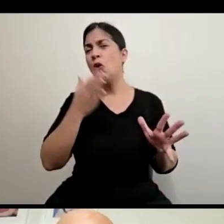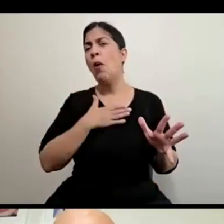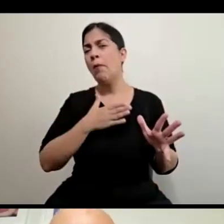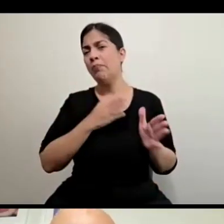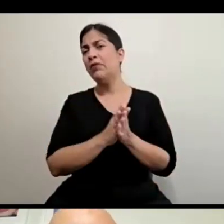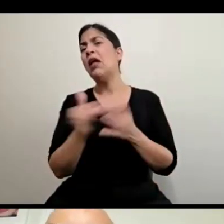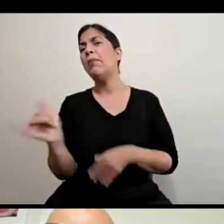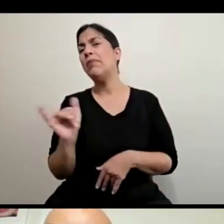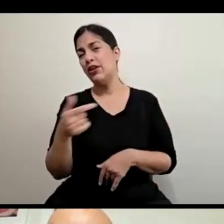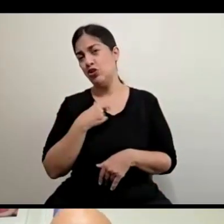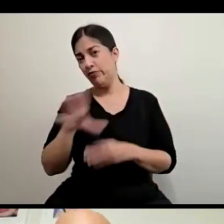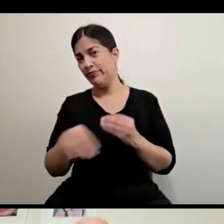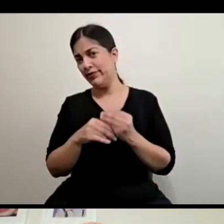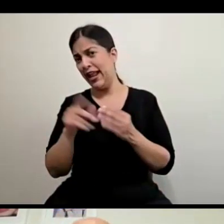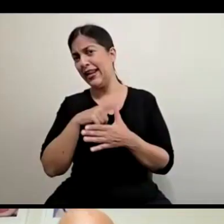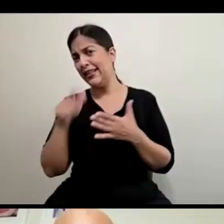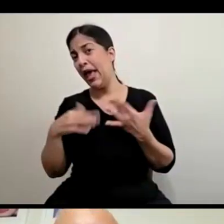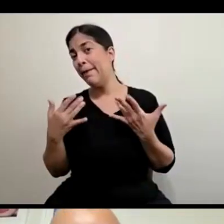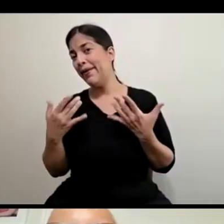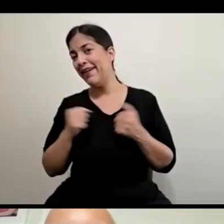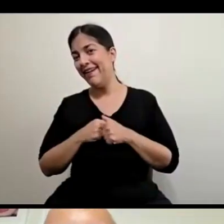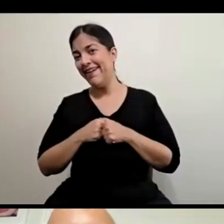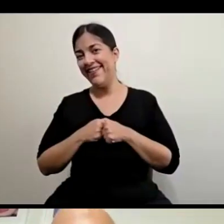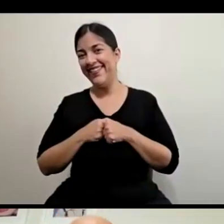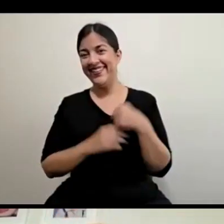porque ya estoy en la lista de espera. Muy bien.